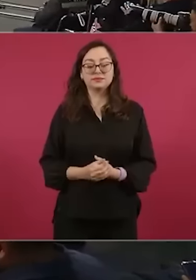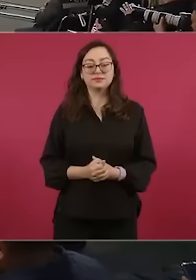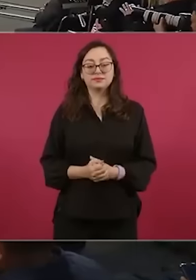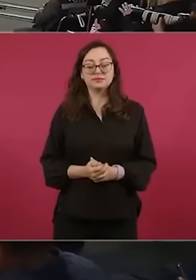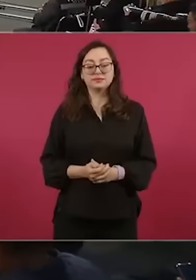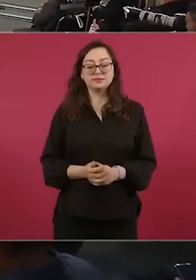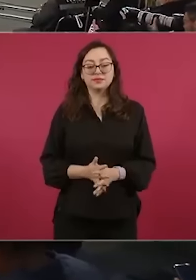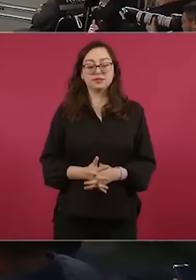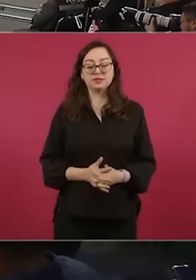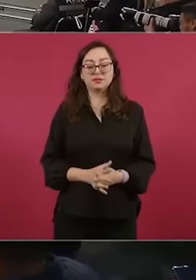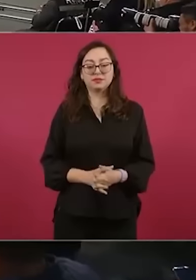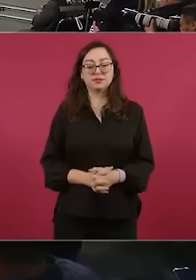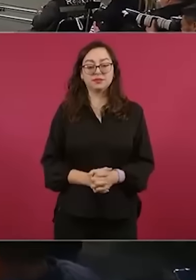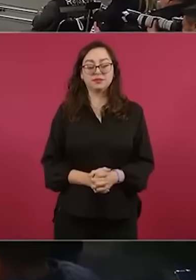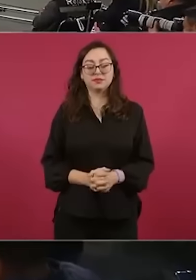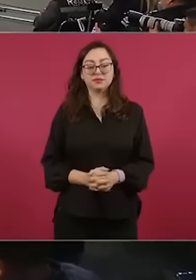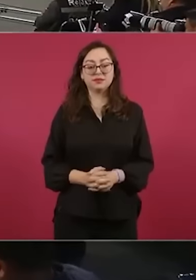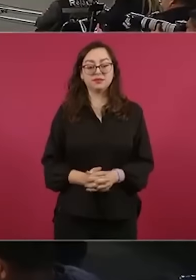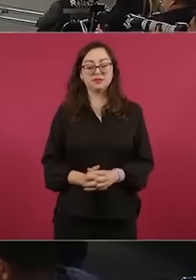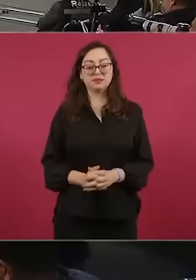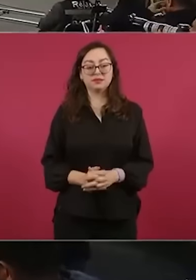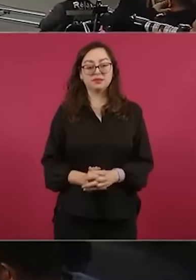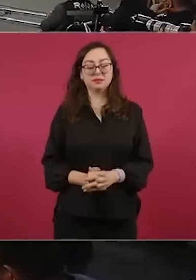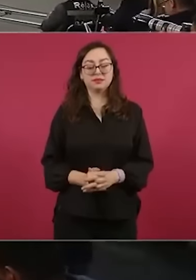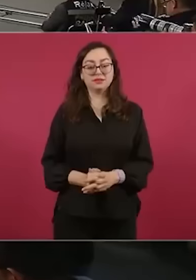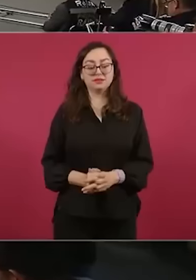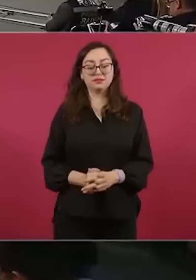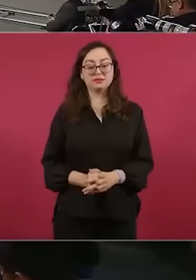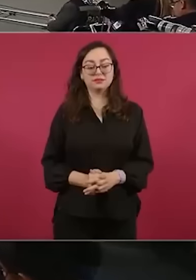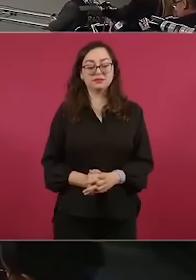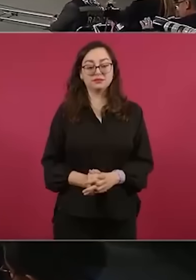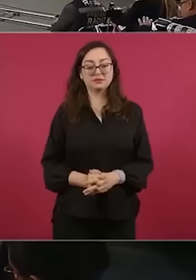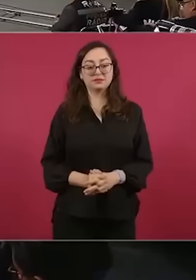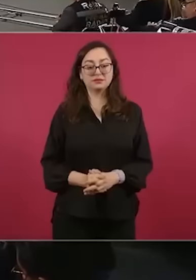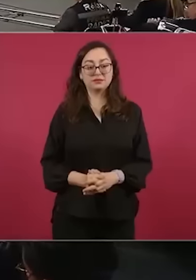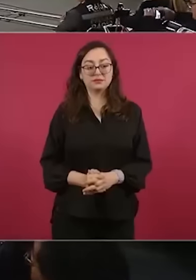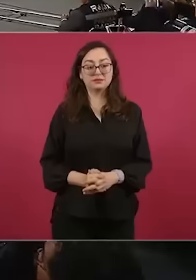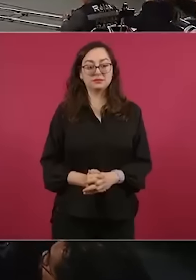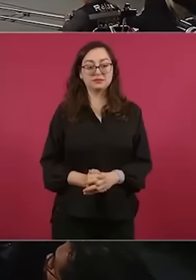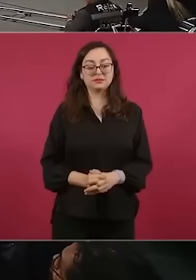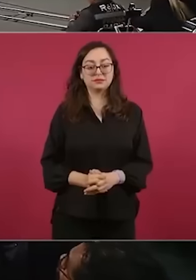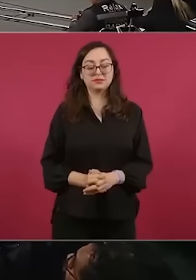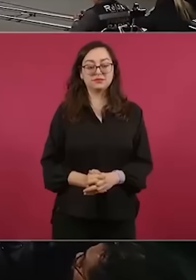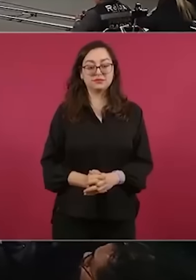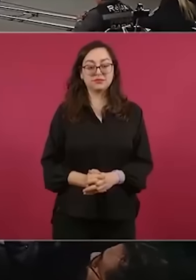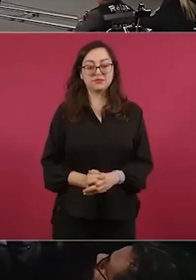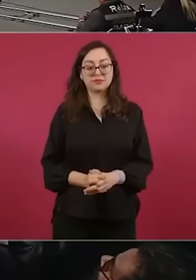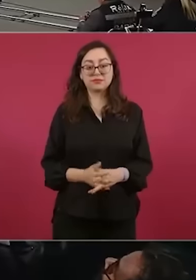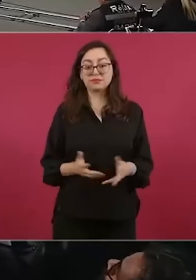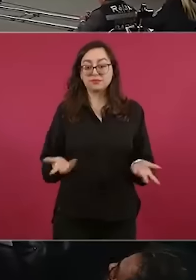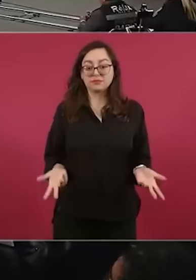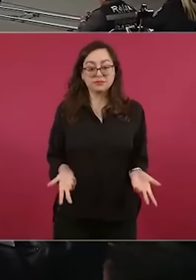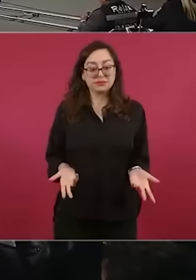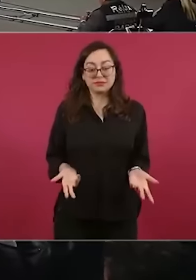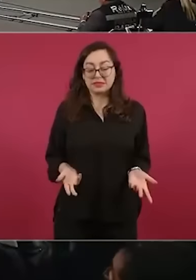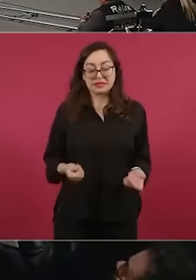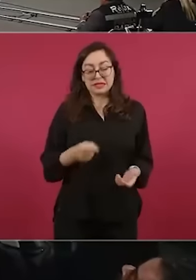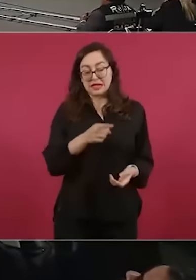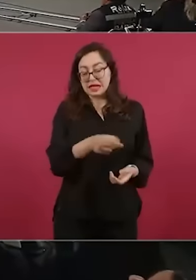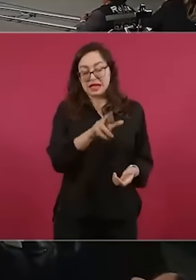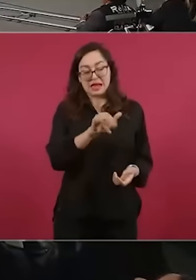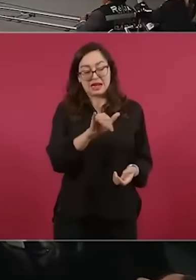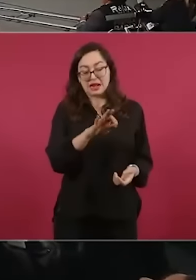Porque el Reforma ya está descarado, o sea,